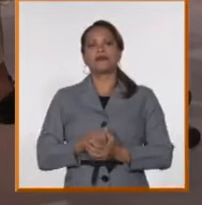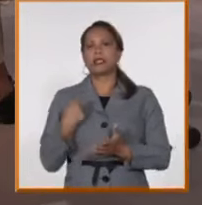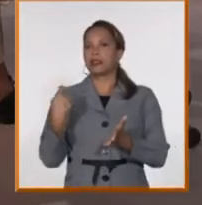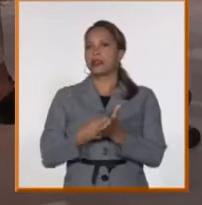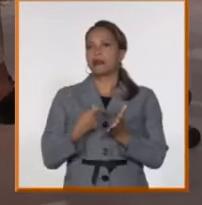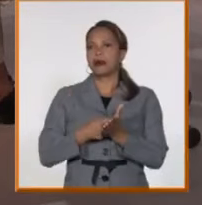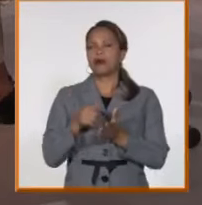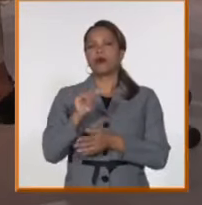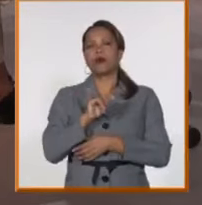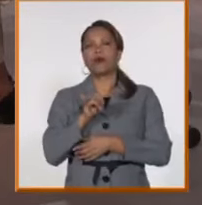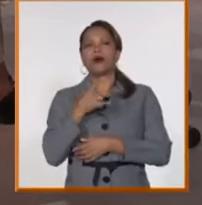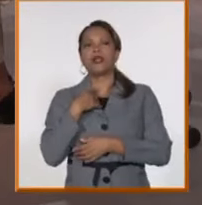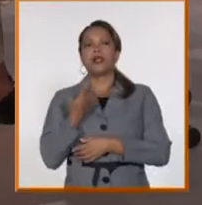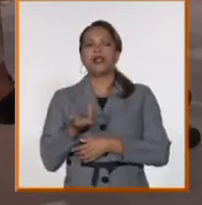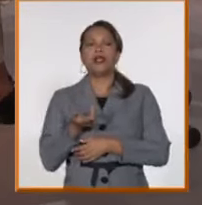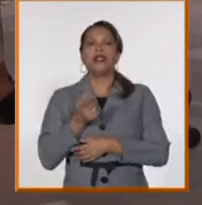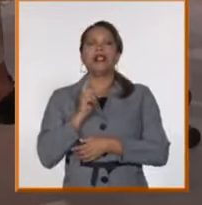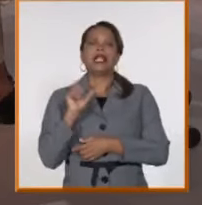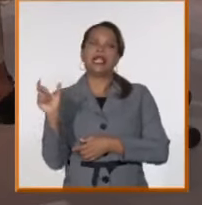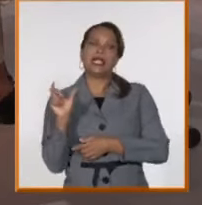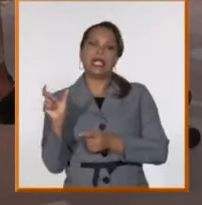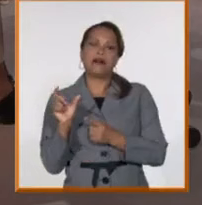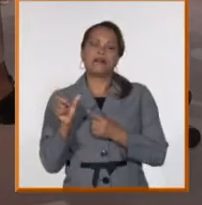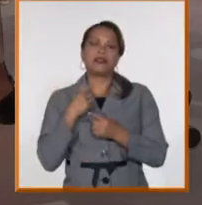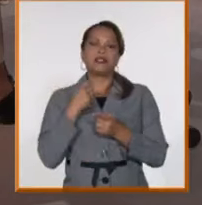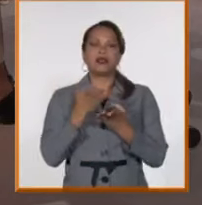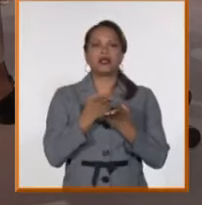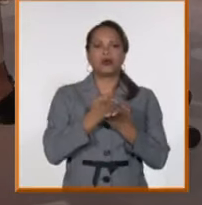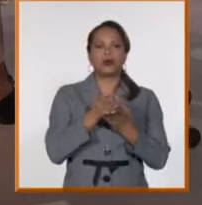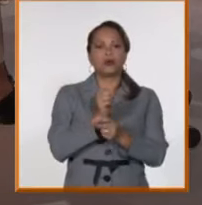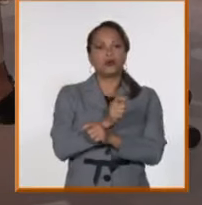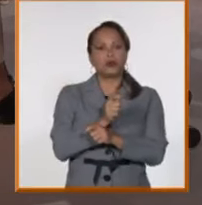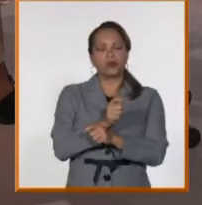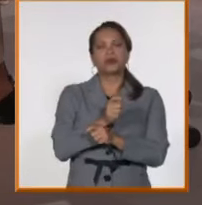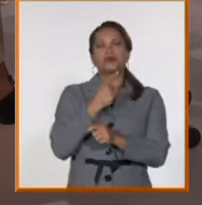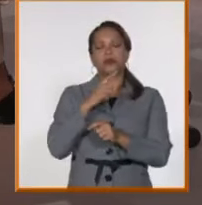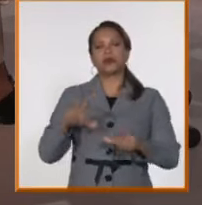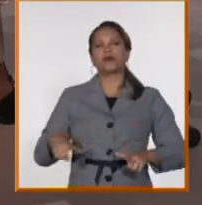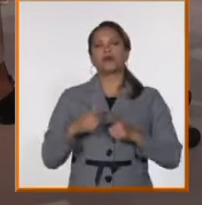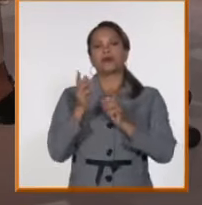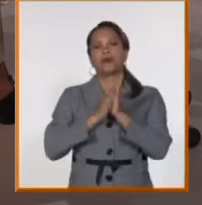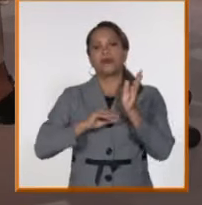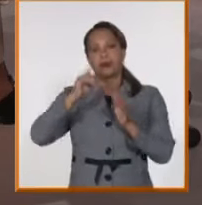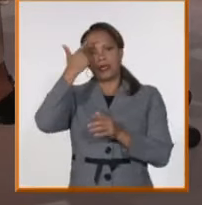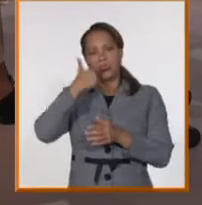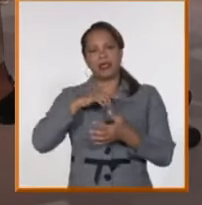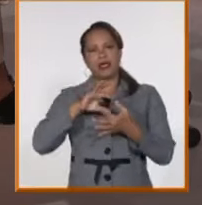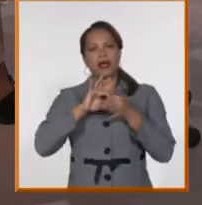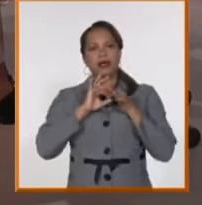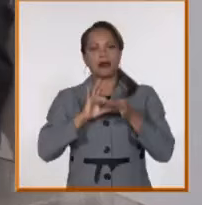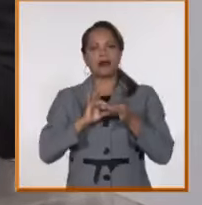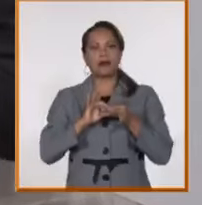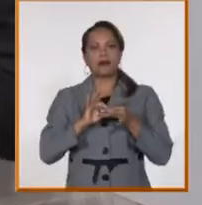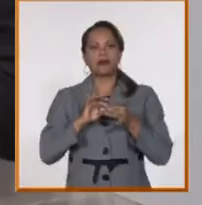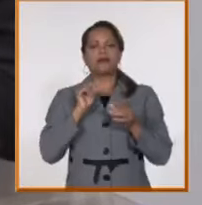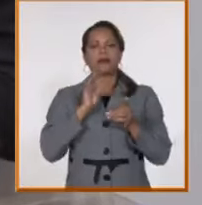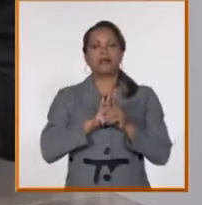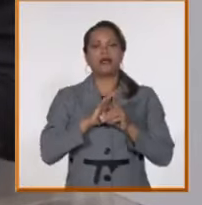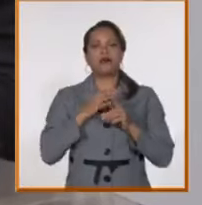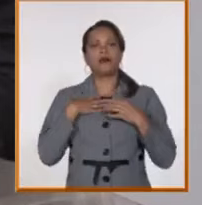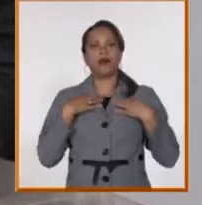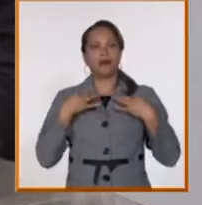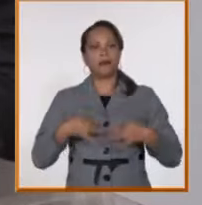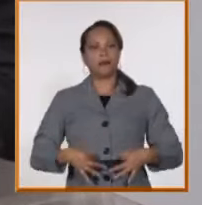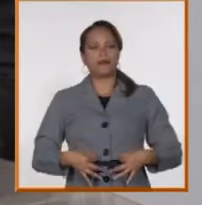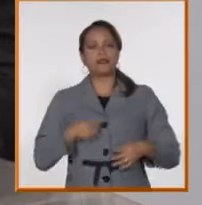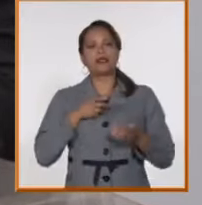también ajustado a la fecha del curso escolar Pero bueno logramos cumplir en el mes de agosto con los grados iniciales y seguimos produciendo para